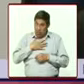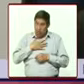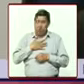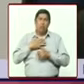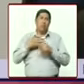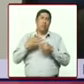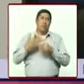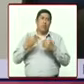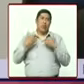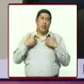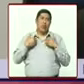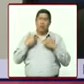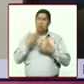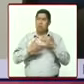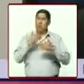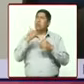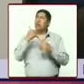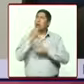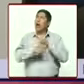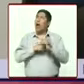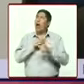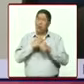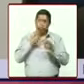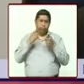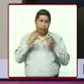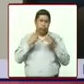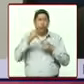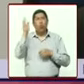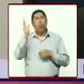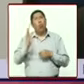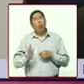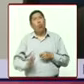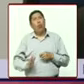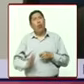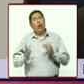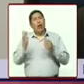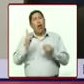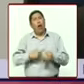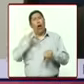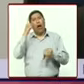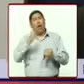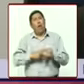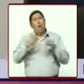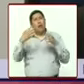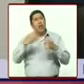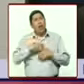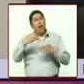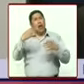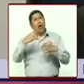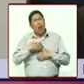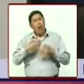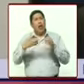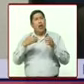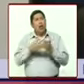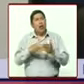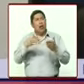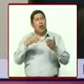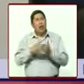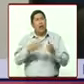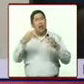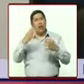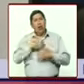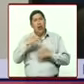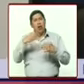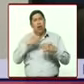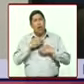a procesos electorales los últimos 10 años y nunca había visto que un proceso electoral tenga tantas trabas. Por lo tanto,